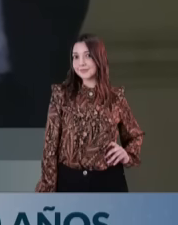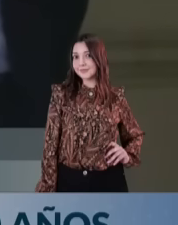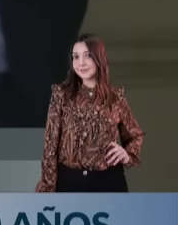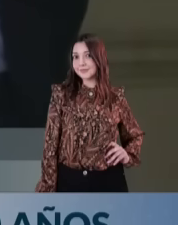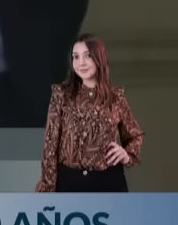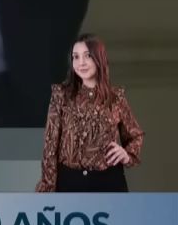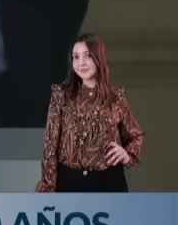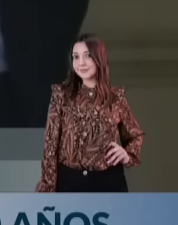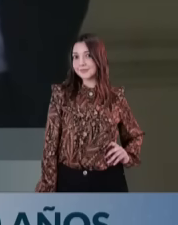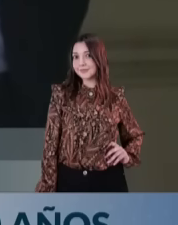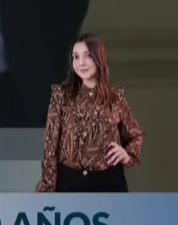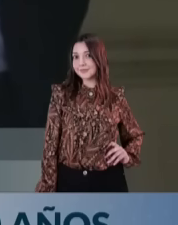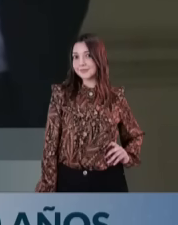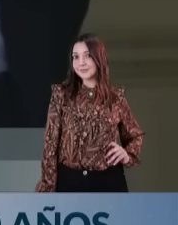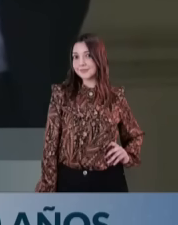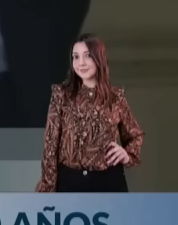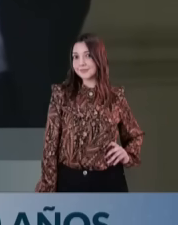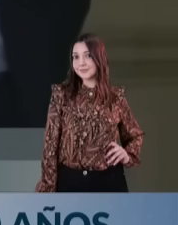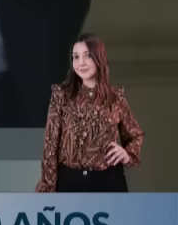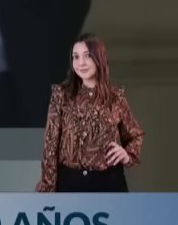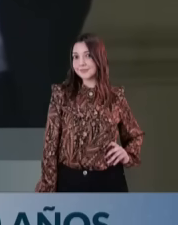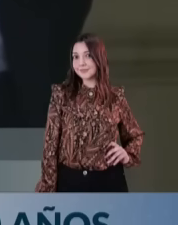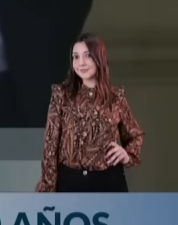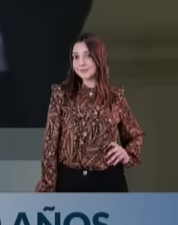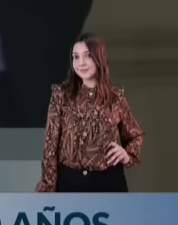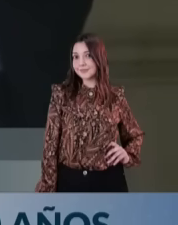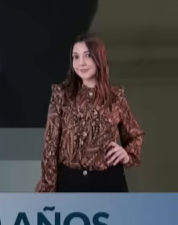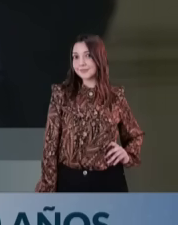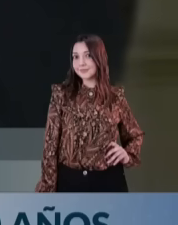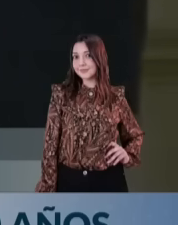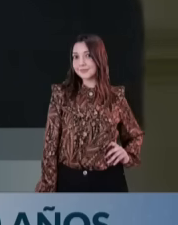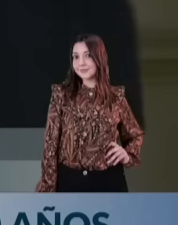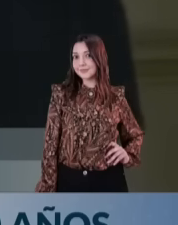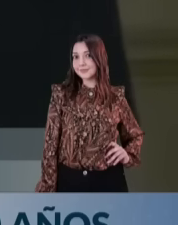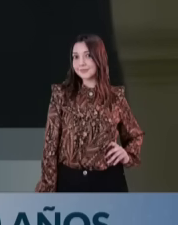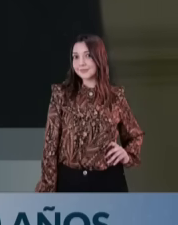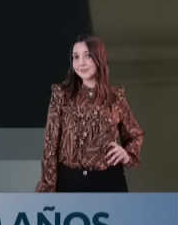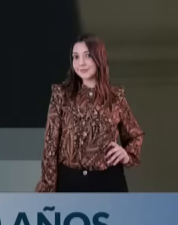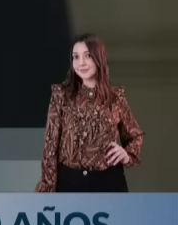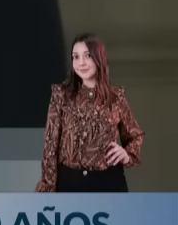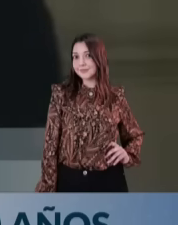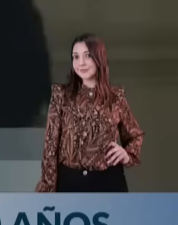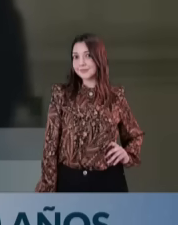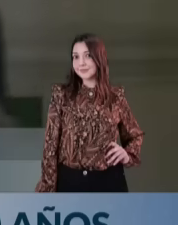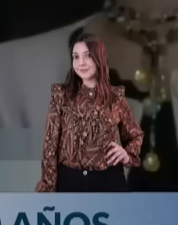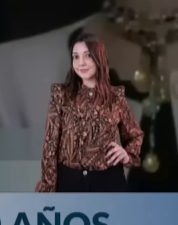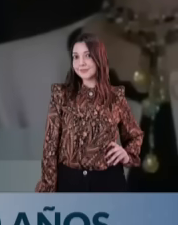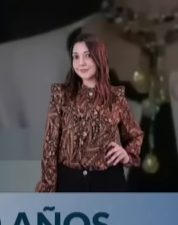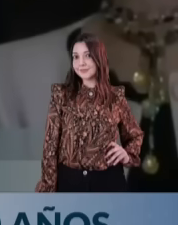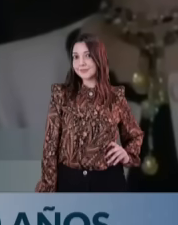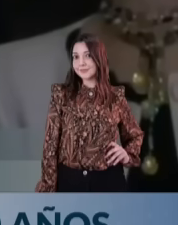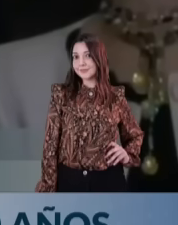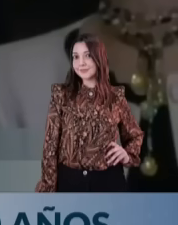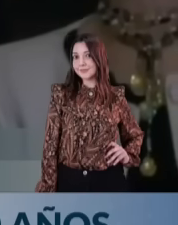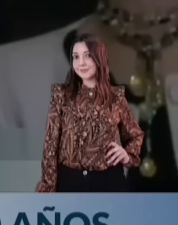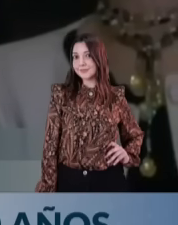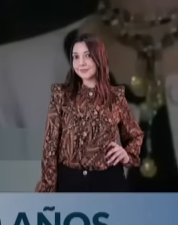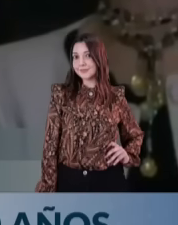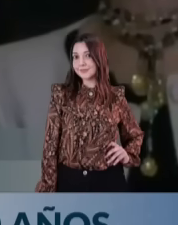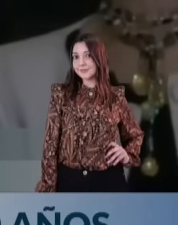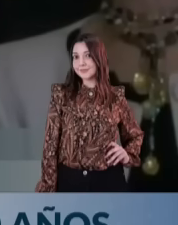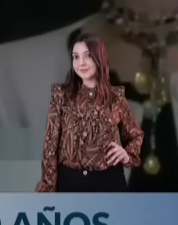este punto en particular, este emplazamiento que hacen desde Chile Vamos a firmar su propia declaración y también a que